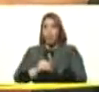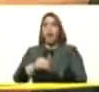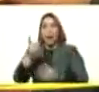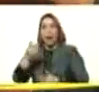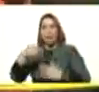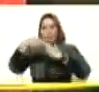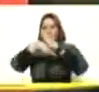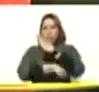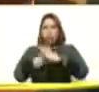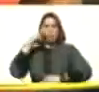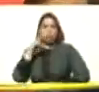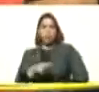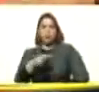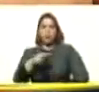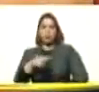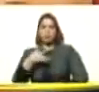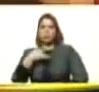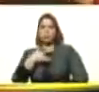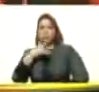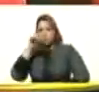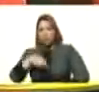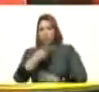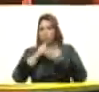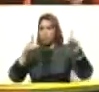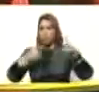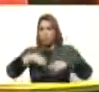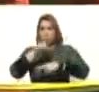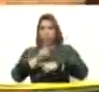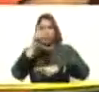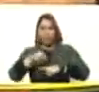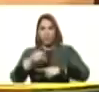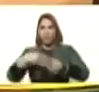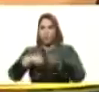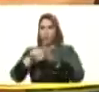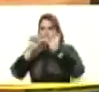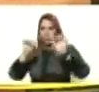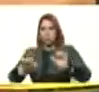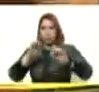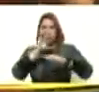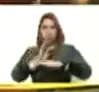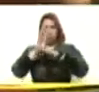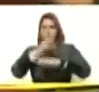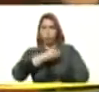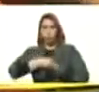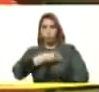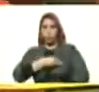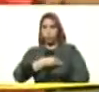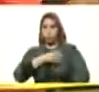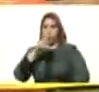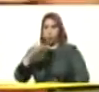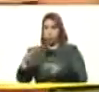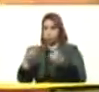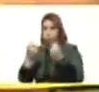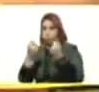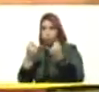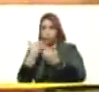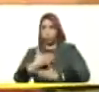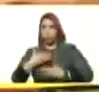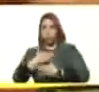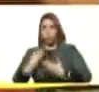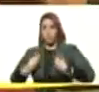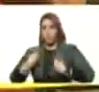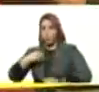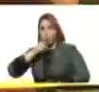del comandante Chávez. Volver a la democracia protagónica, volver al sistema de protección de misiones, del salario, de la calidad de vida de